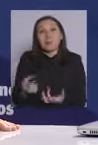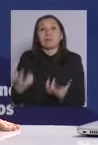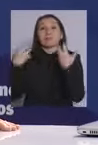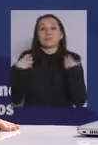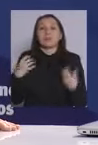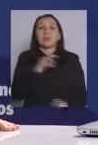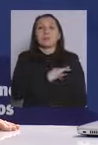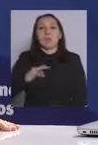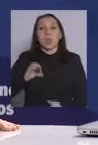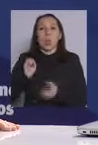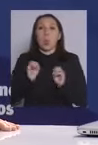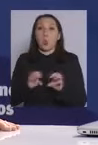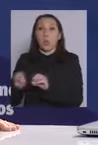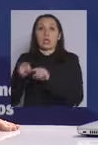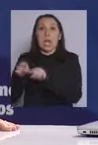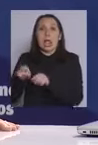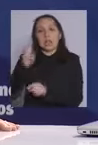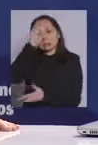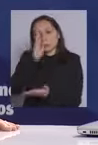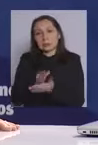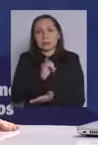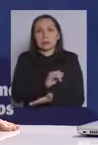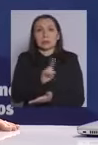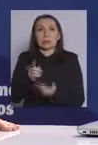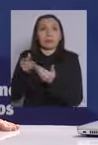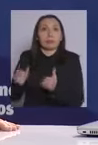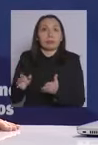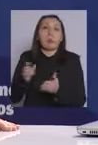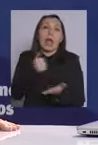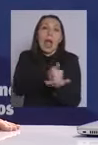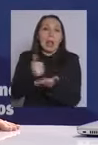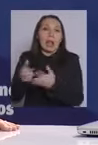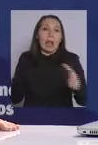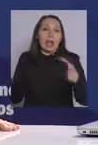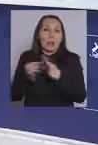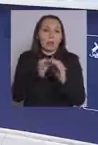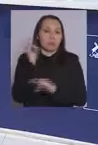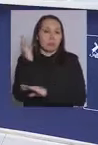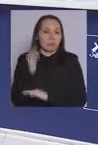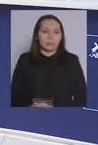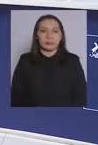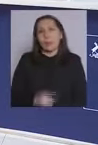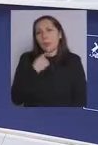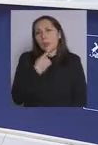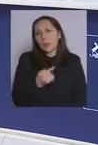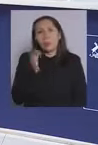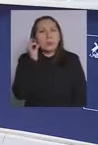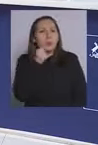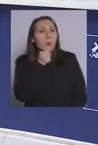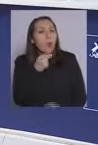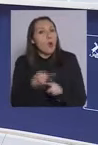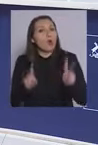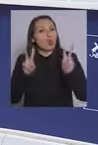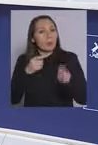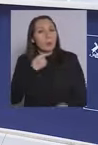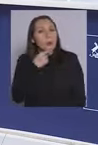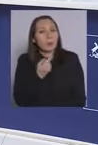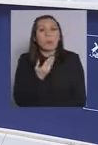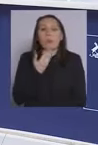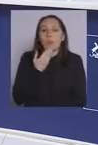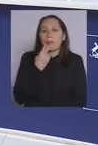Ministerio de Educación tomar esa decisión en conjunto con los alcaldes. Ministro, y con respecto al otro tema, ¿también